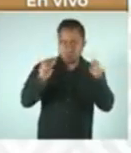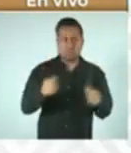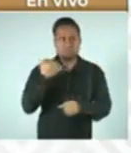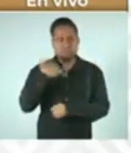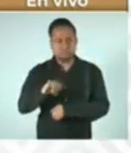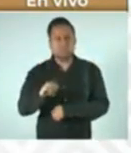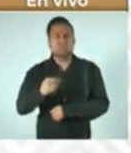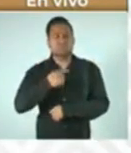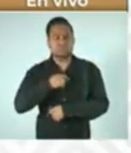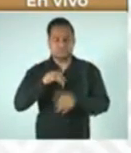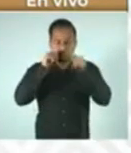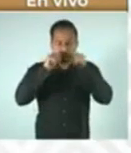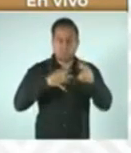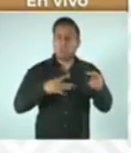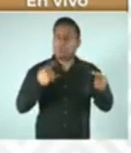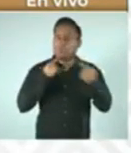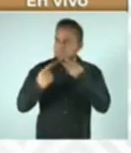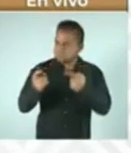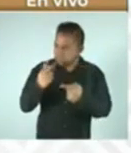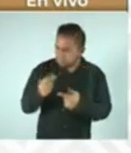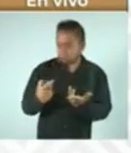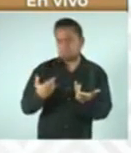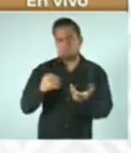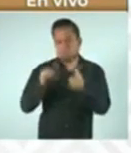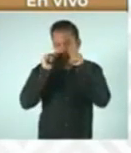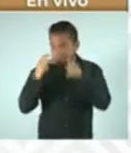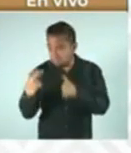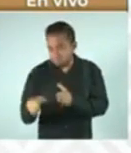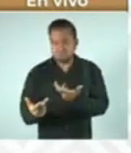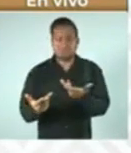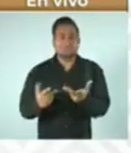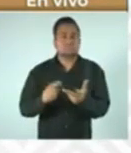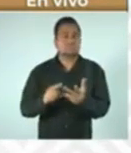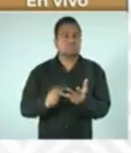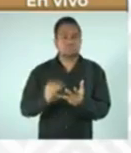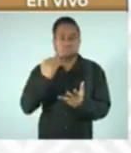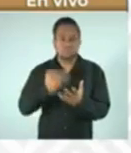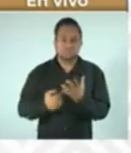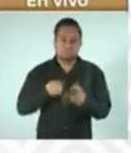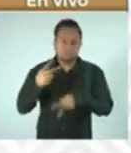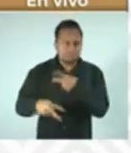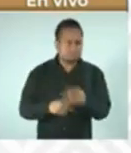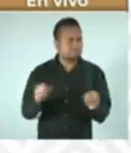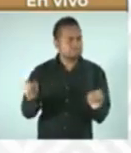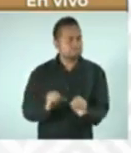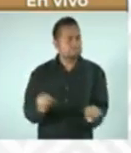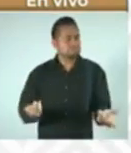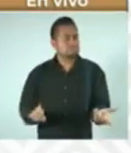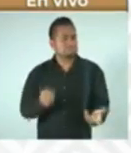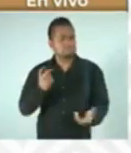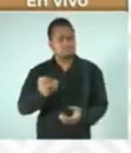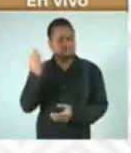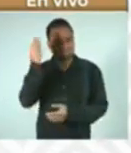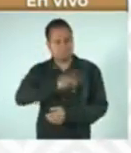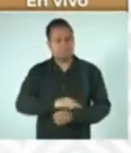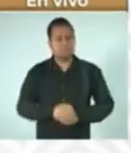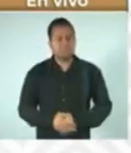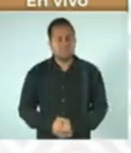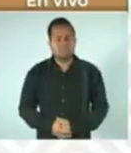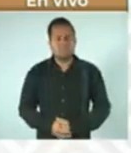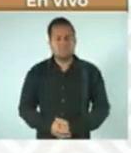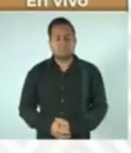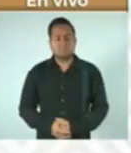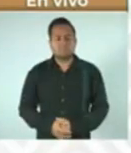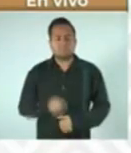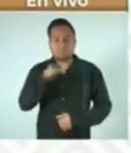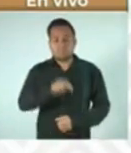habido diálogo, que no ha habido atención, que ha habido falta de presencia, es totalmente falso. Y se